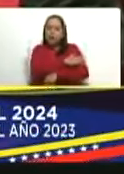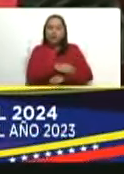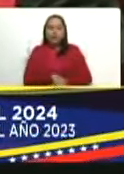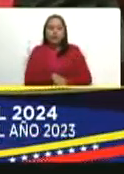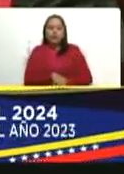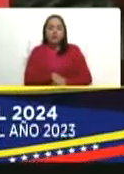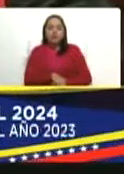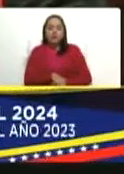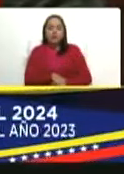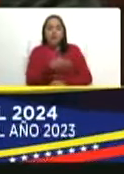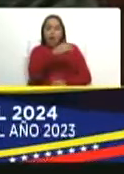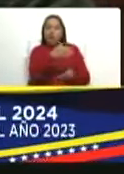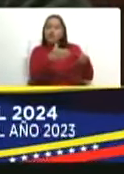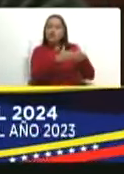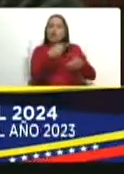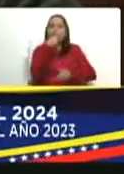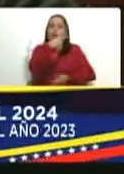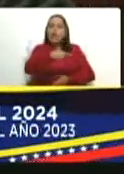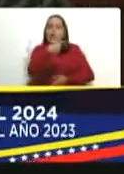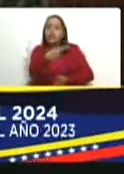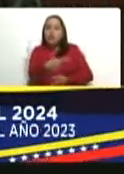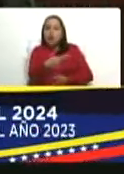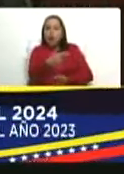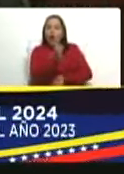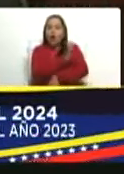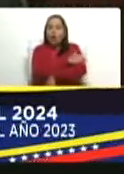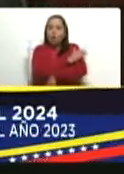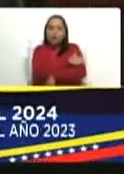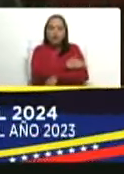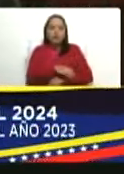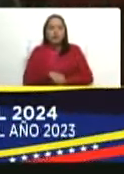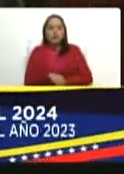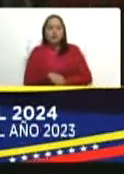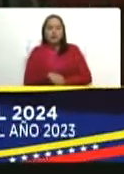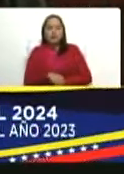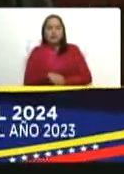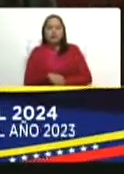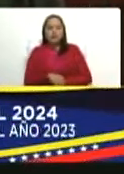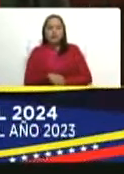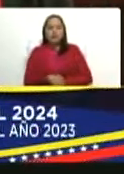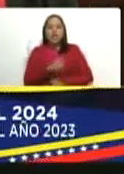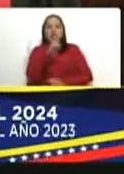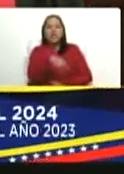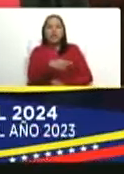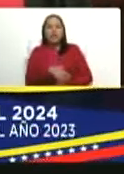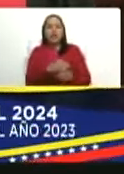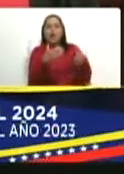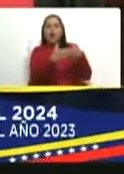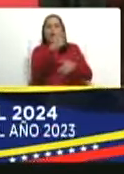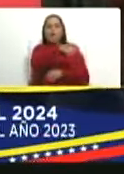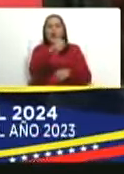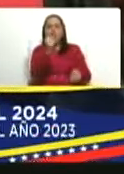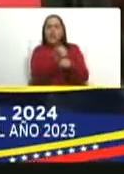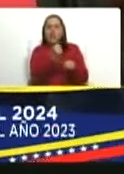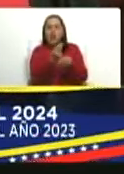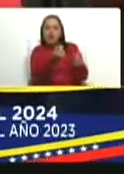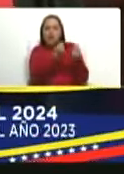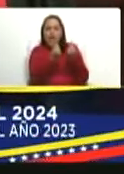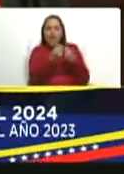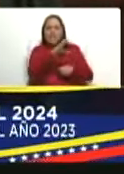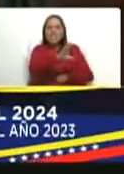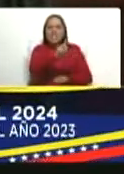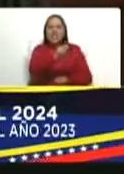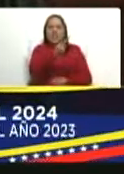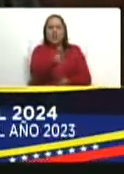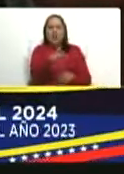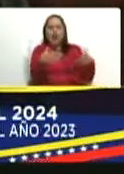representado por los partidos políticos de oposición, por los sindicatos patronales, por la CTV, los medios